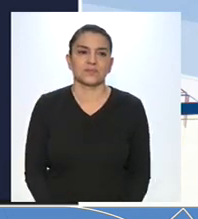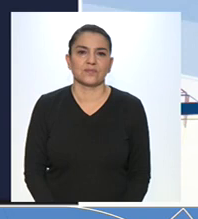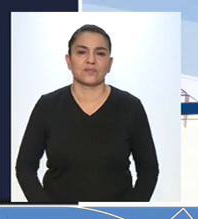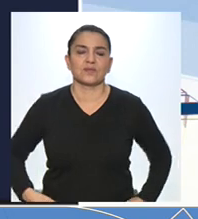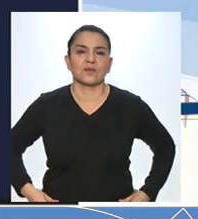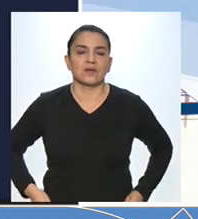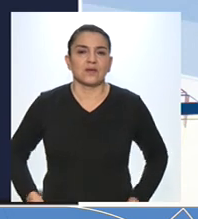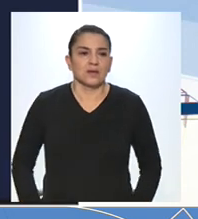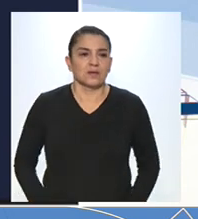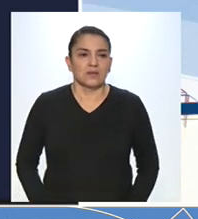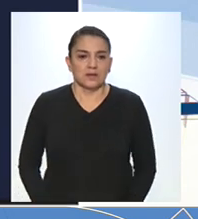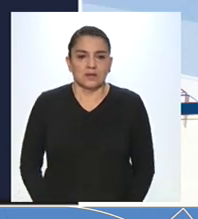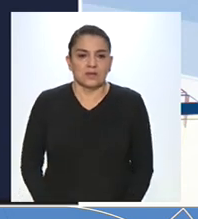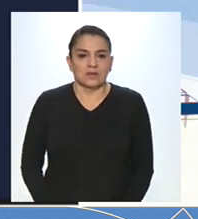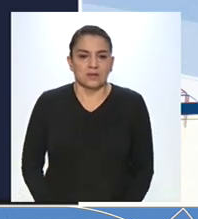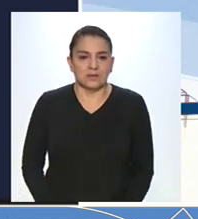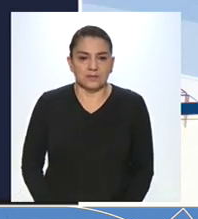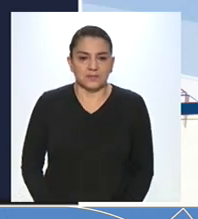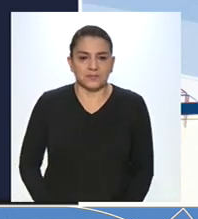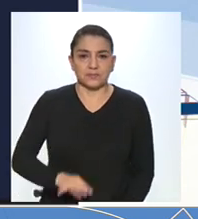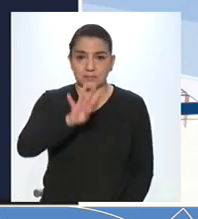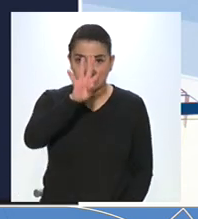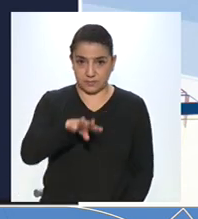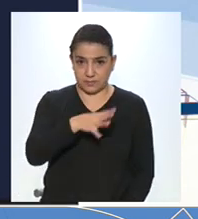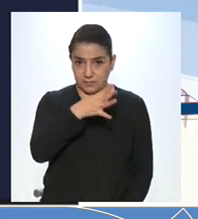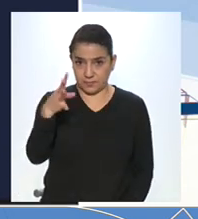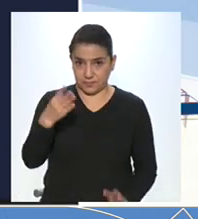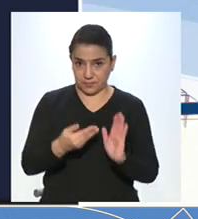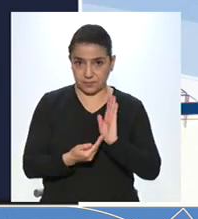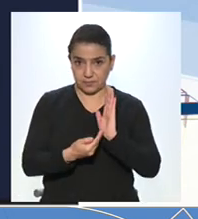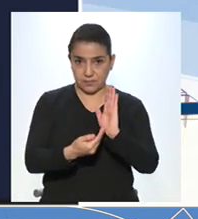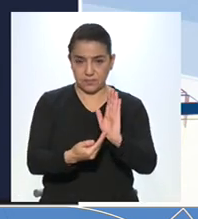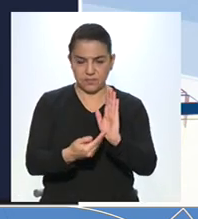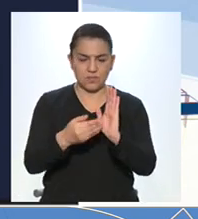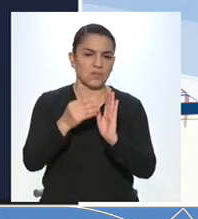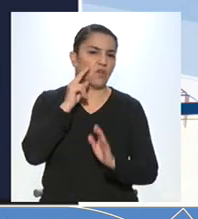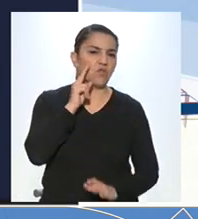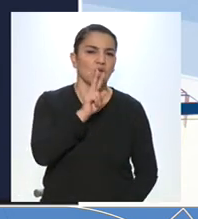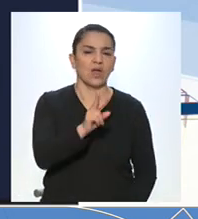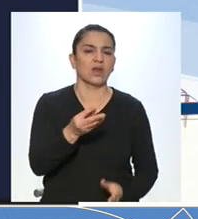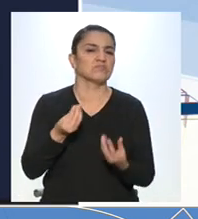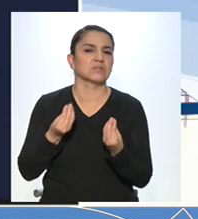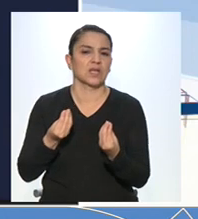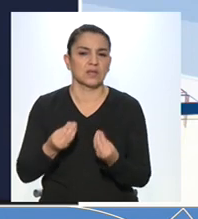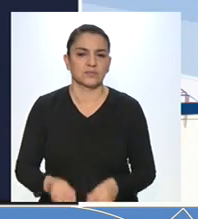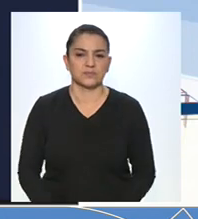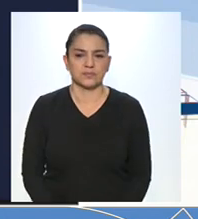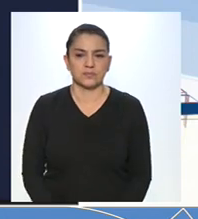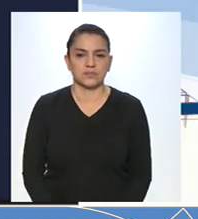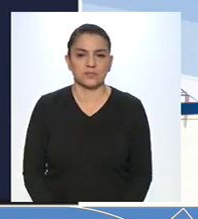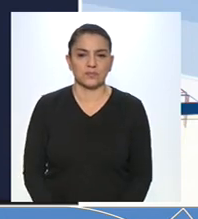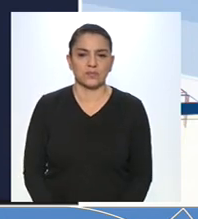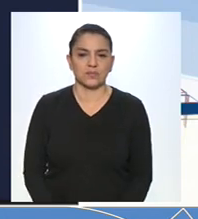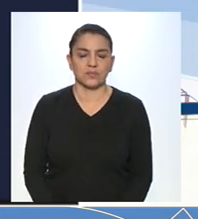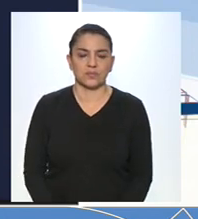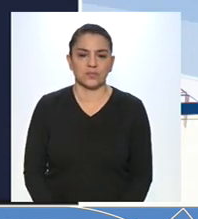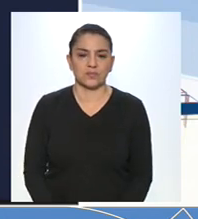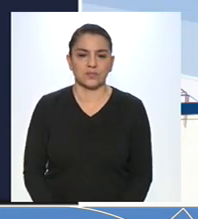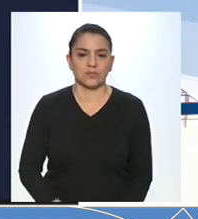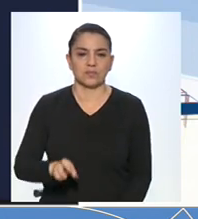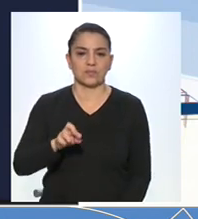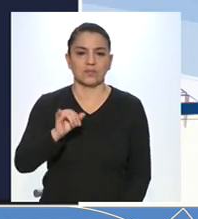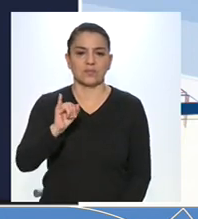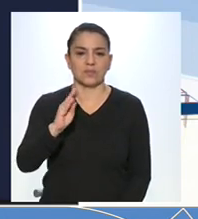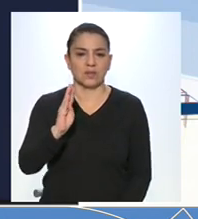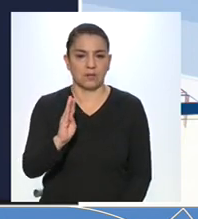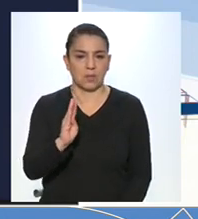En ese cuadro, ahí está, podemos ver entonces que mientras el PIB